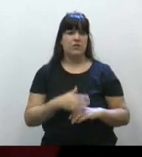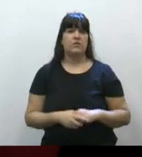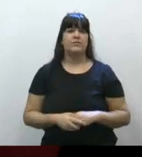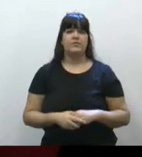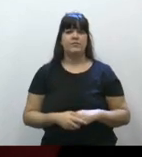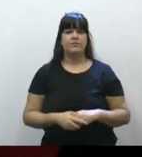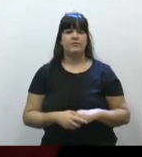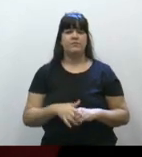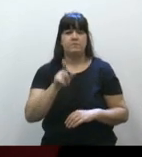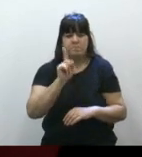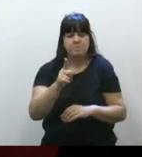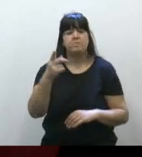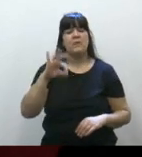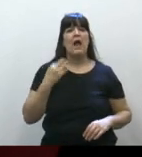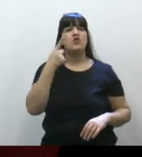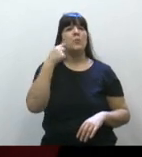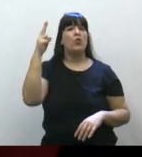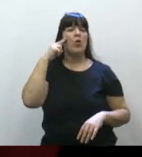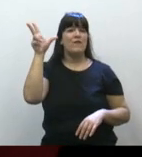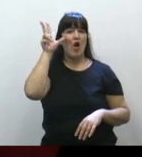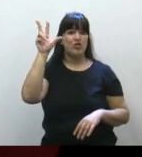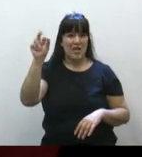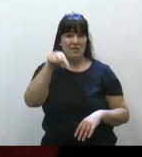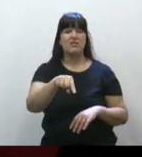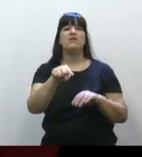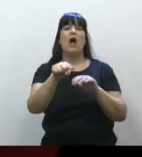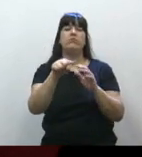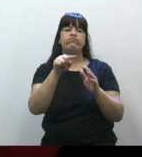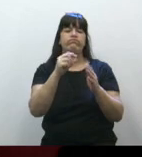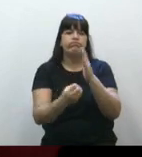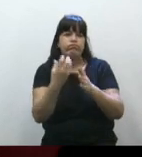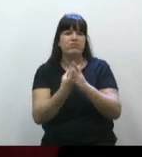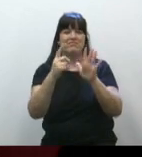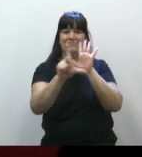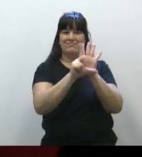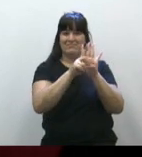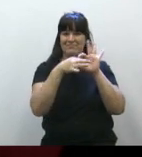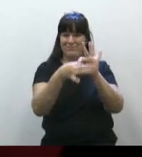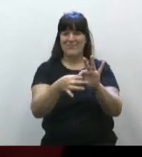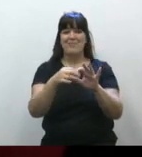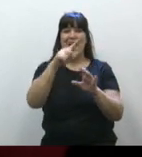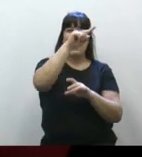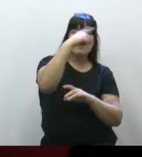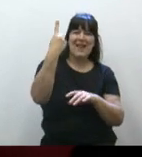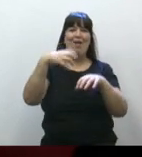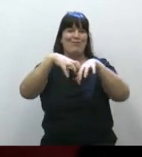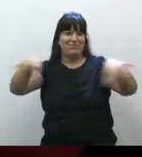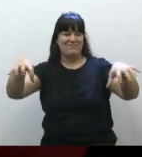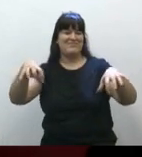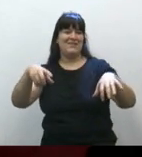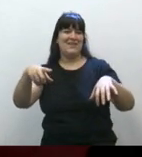nos remontamos al 80 con la construcción de las normas que hicieron al estado laico el matrimonio civil